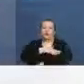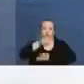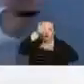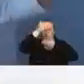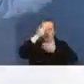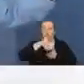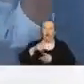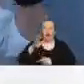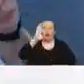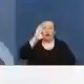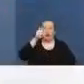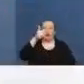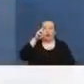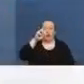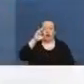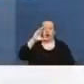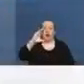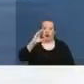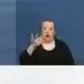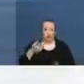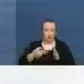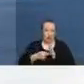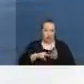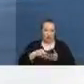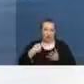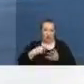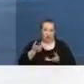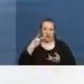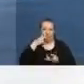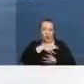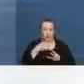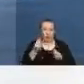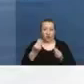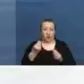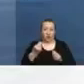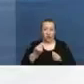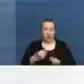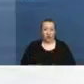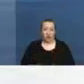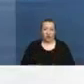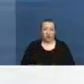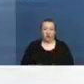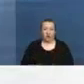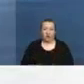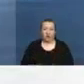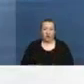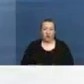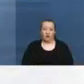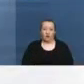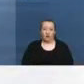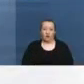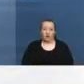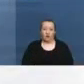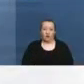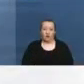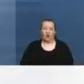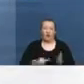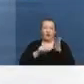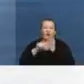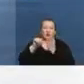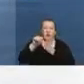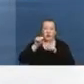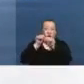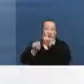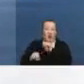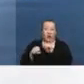hacia ningún lado y ellos son los que están verdaderamente combatiendo lo que pasa es que destruyeron el ministerio corredor de seguridad destruyeron ministerio